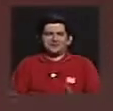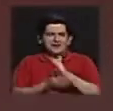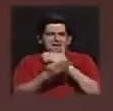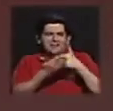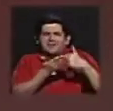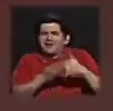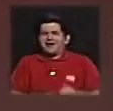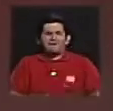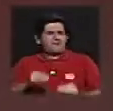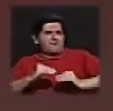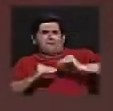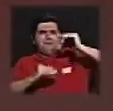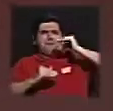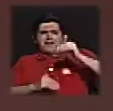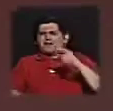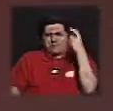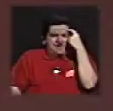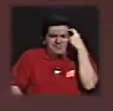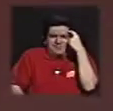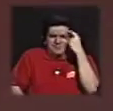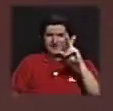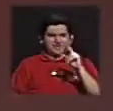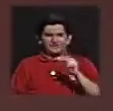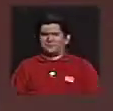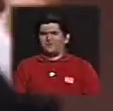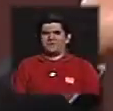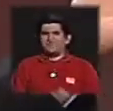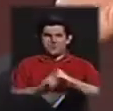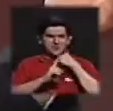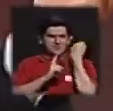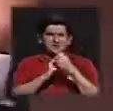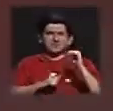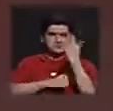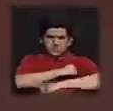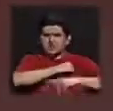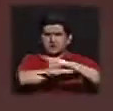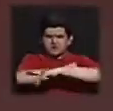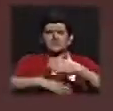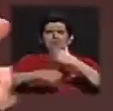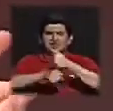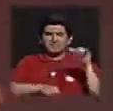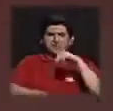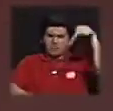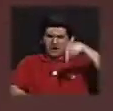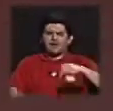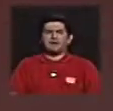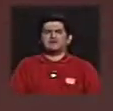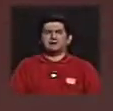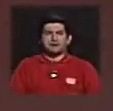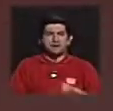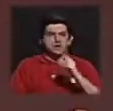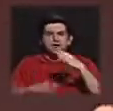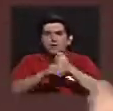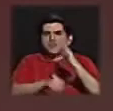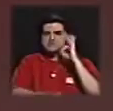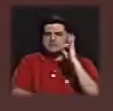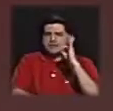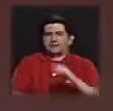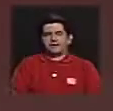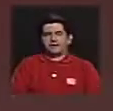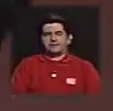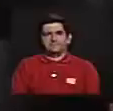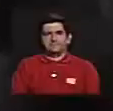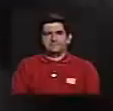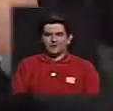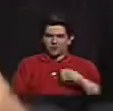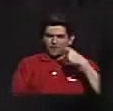mecánica cuántica, es un proyecto, son cosas sí, que se han hecho en otros países y que se han hecho aquí, y que no se hagan bien resulta un poco sorprendente.